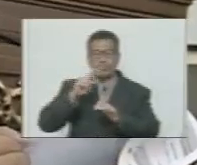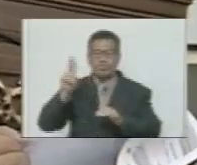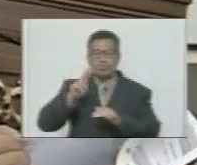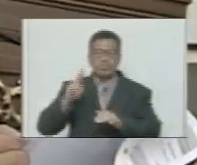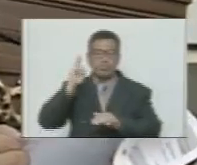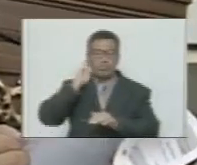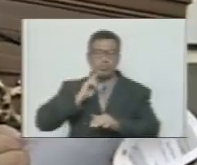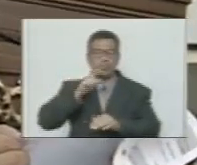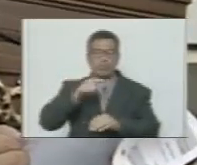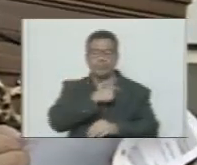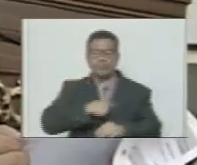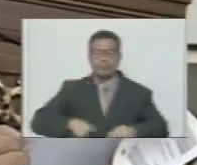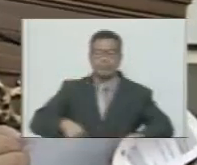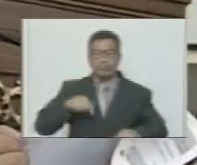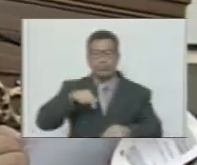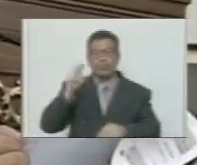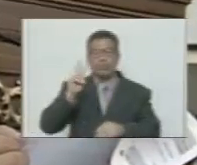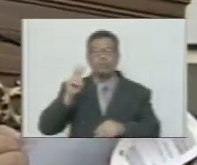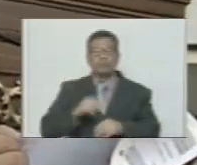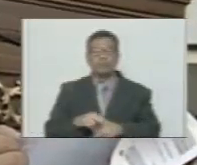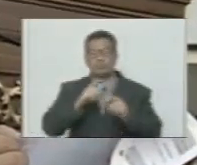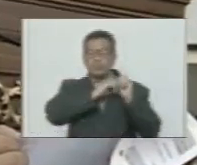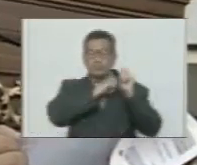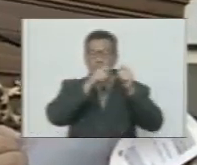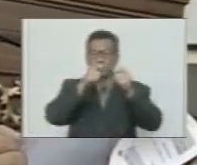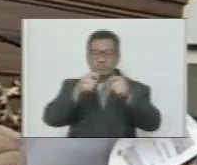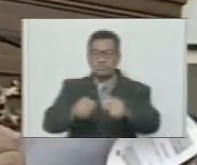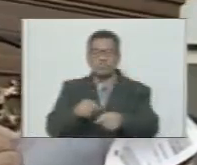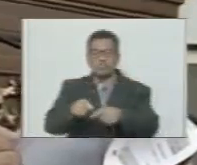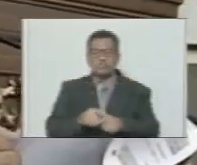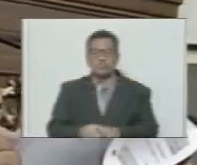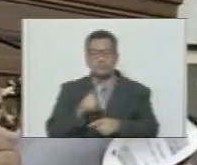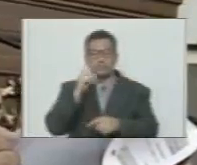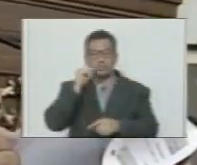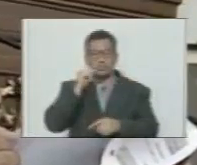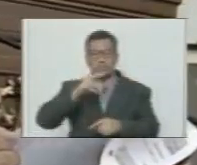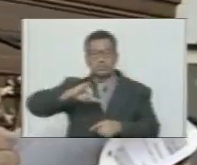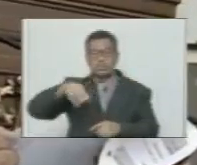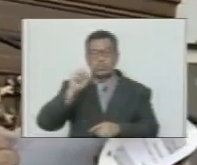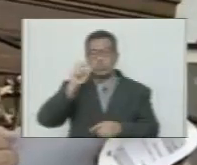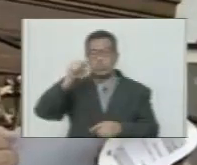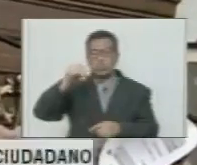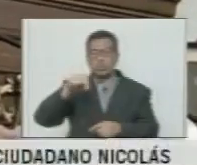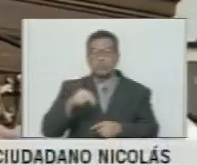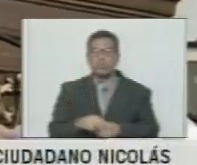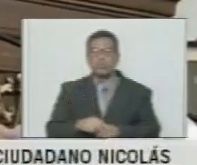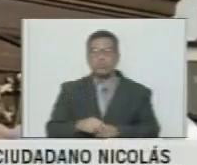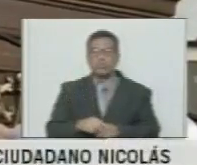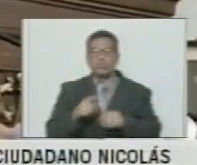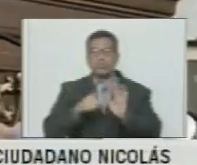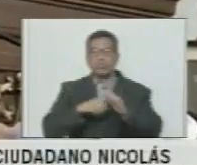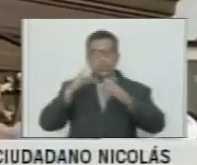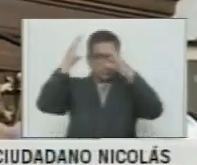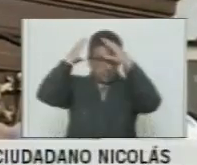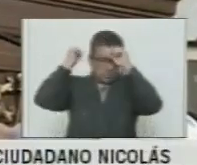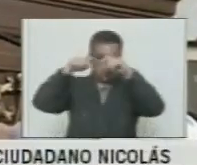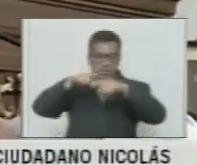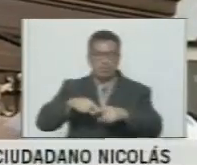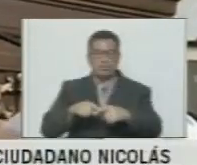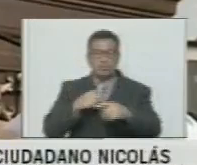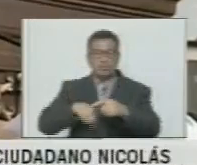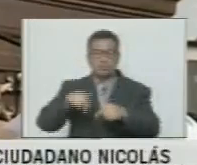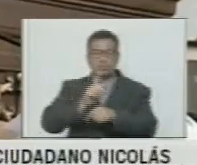constitucional de la República Bolivariana de Venezuela, propone la designación del ciudadano Juan Bautista Arias Palacio como